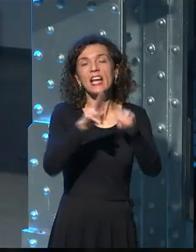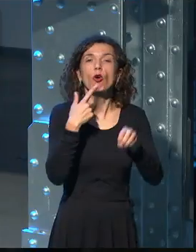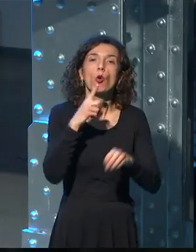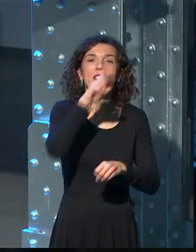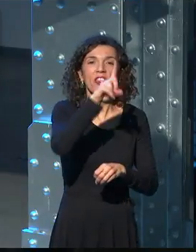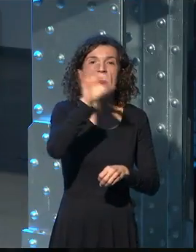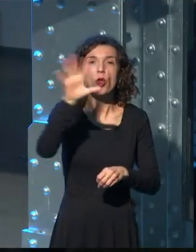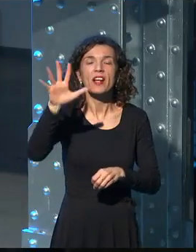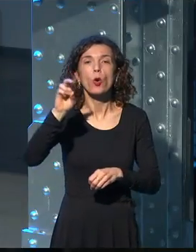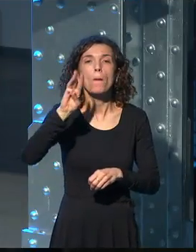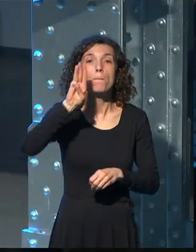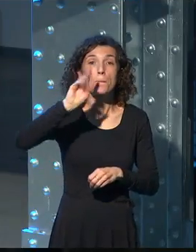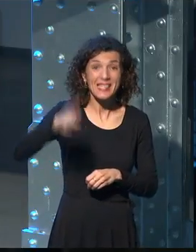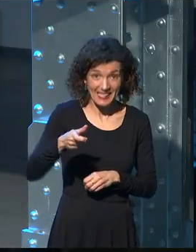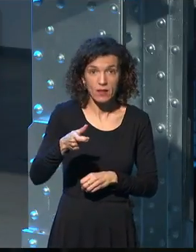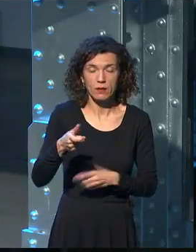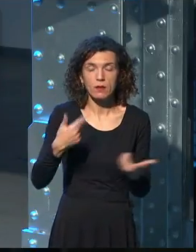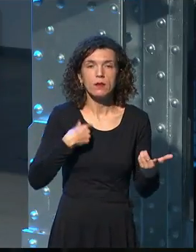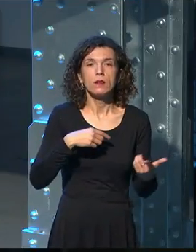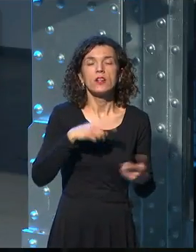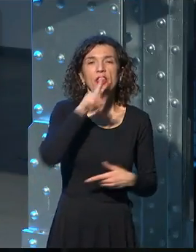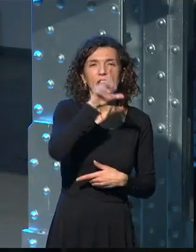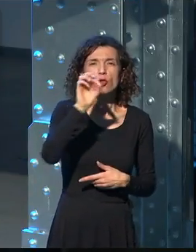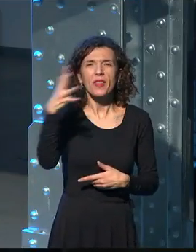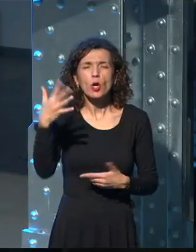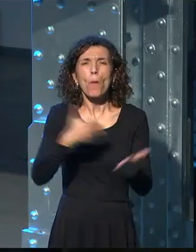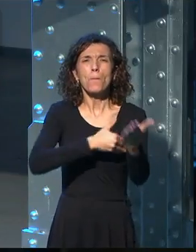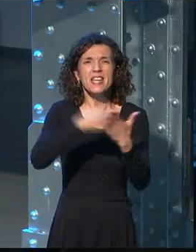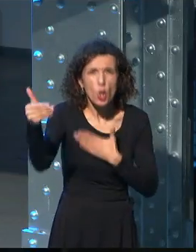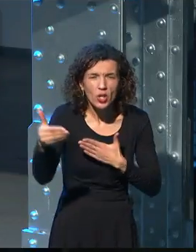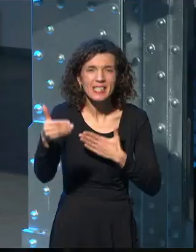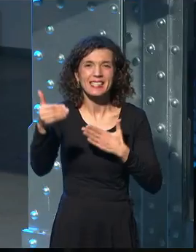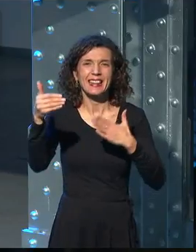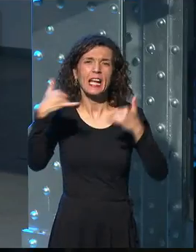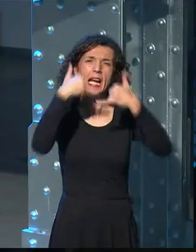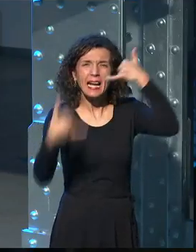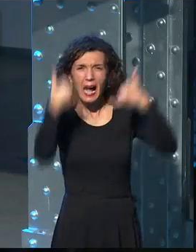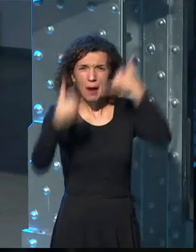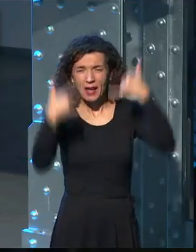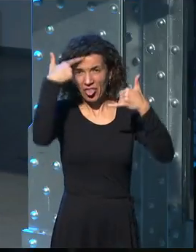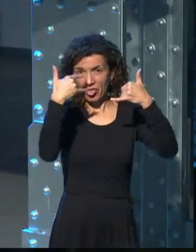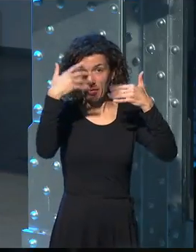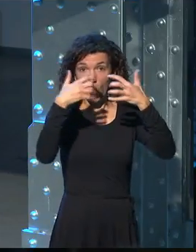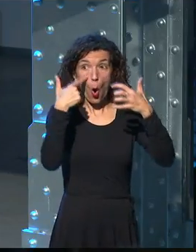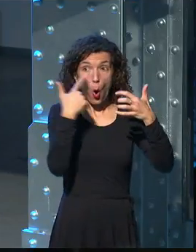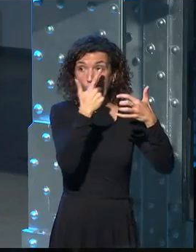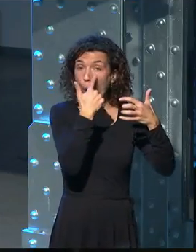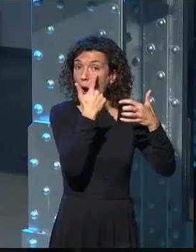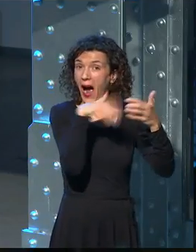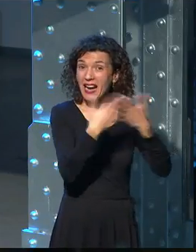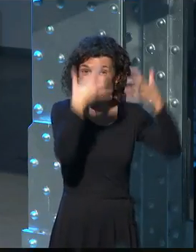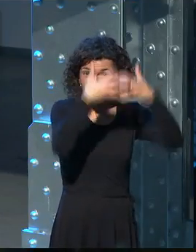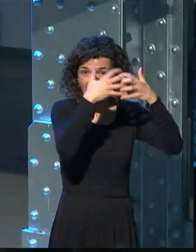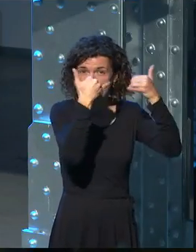megapíxeles, muchísimo, pero claro, enviar 105 millones de cables al cerebro desde el ojo sería